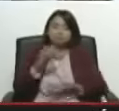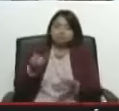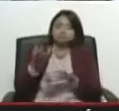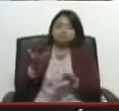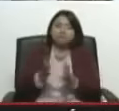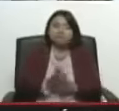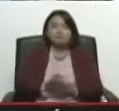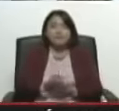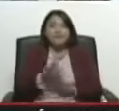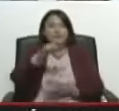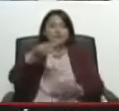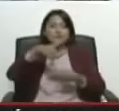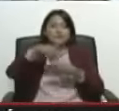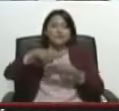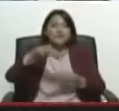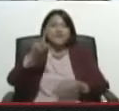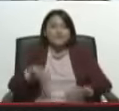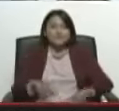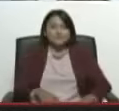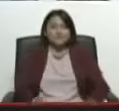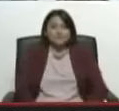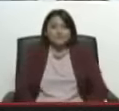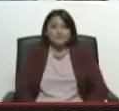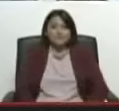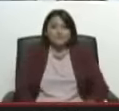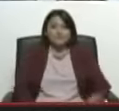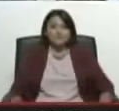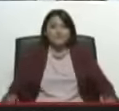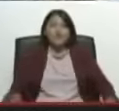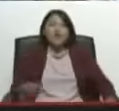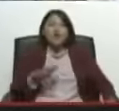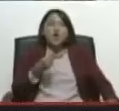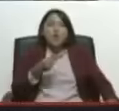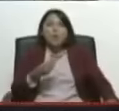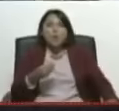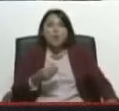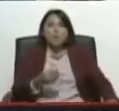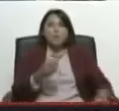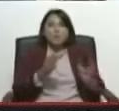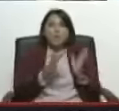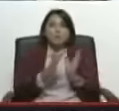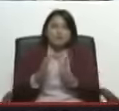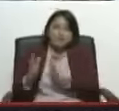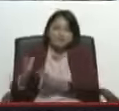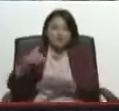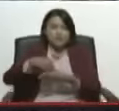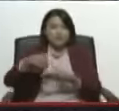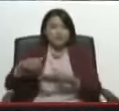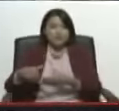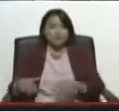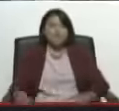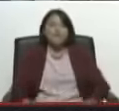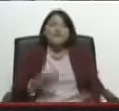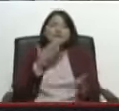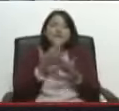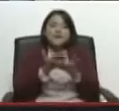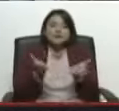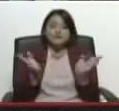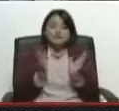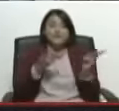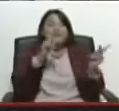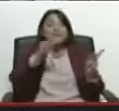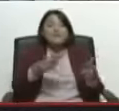especialmente a los electores y electoras, cómo va a ir este proceso electoral. Bueno, muchas gracias.